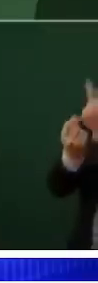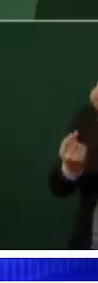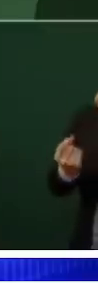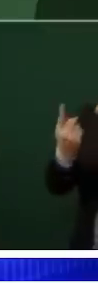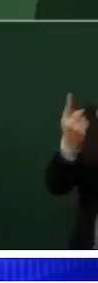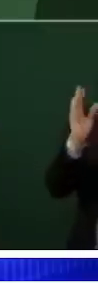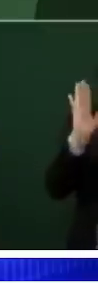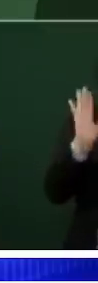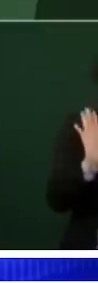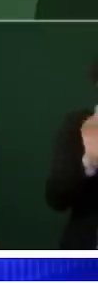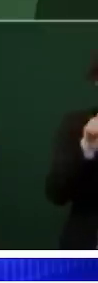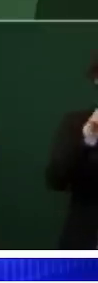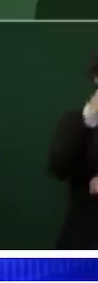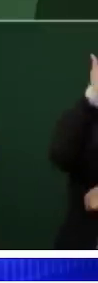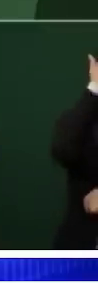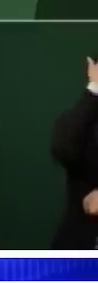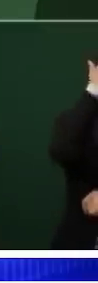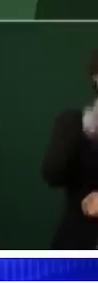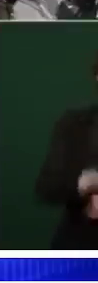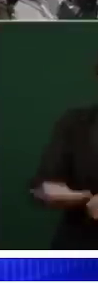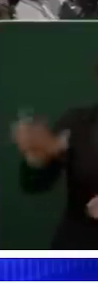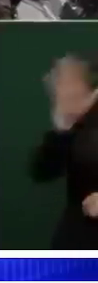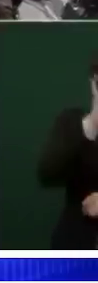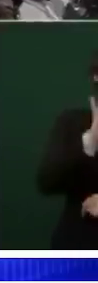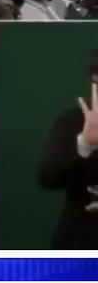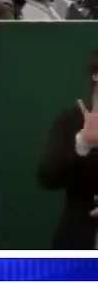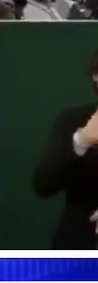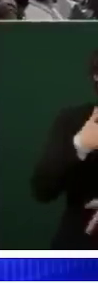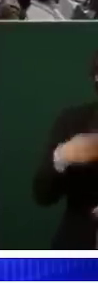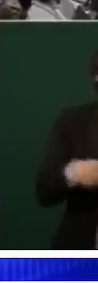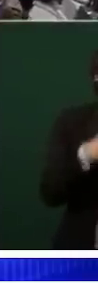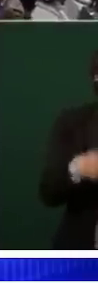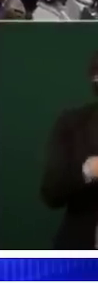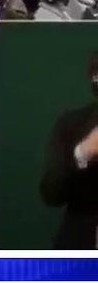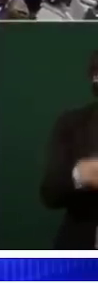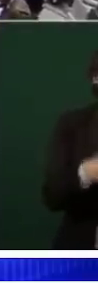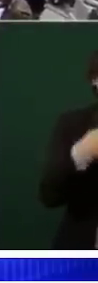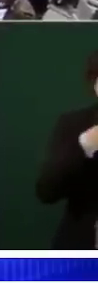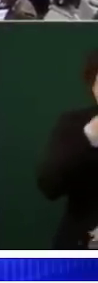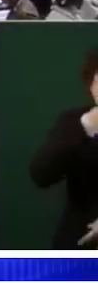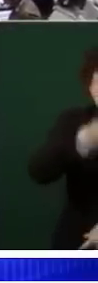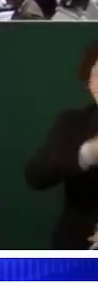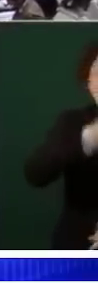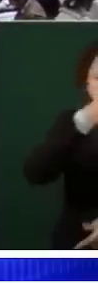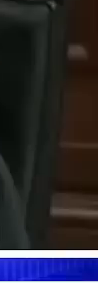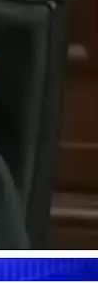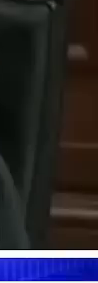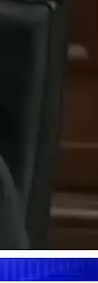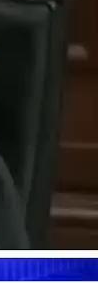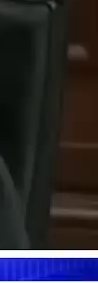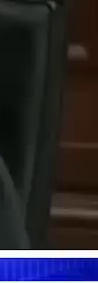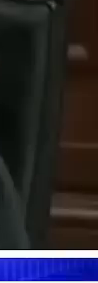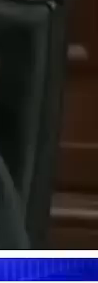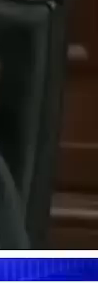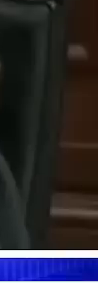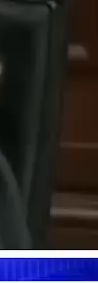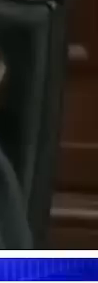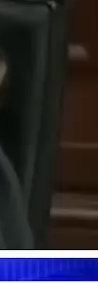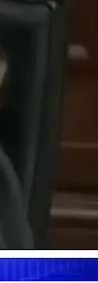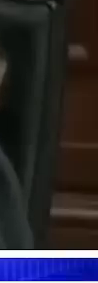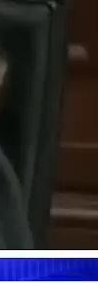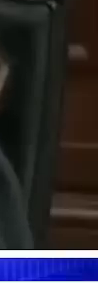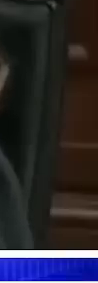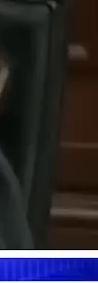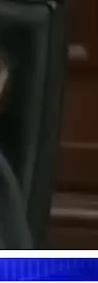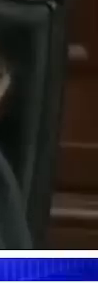que está circulando en medios y en redes sociales Enrique grau salga a decir el día de hoy todavía que Jazmín escribió el plagio la